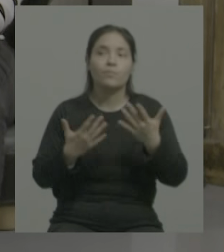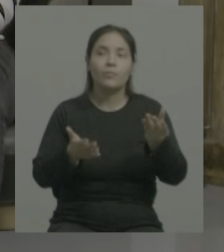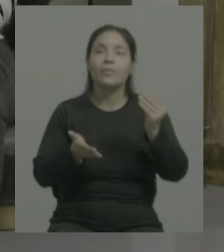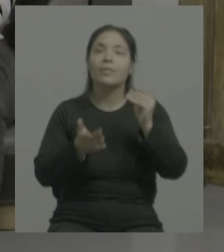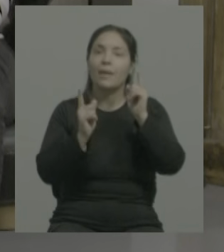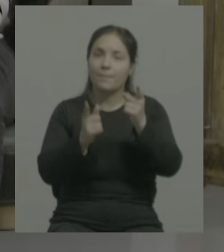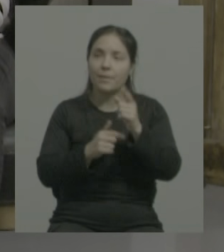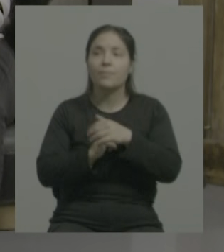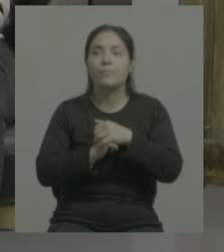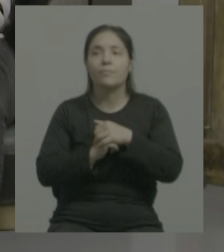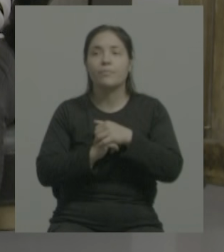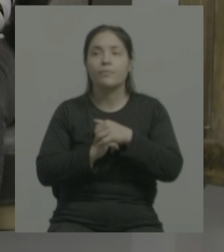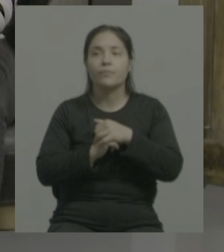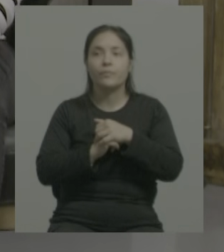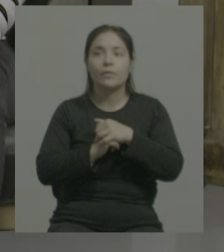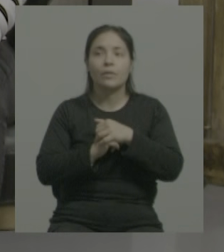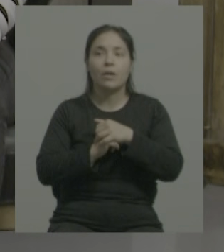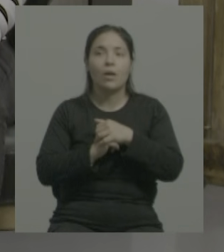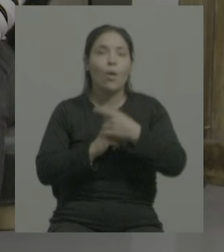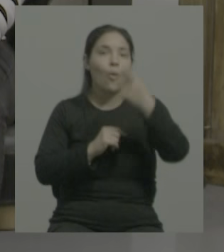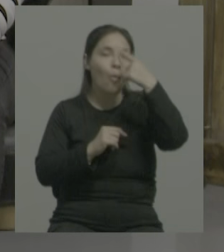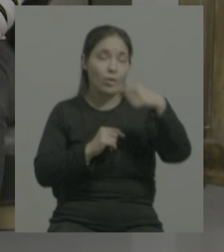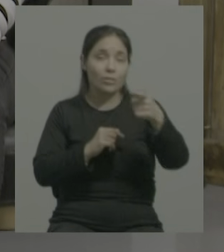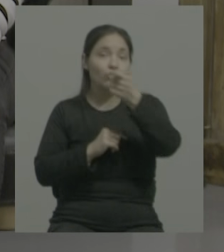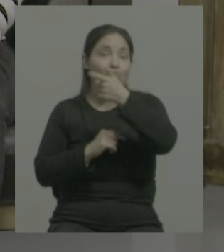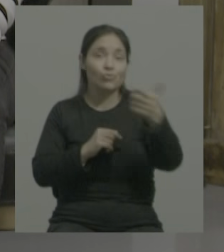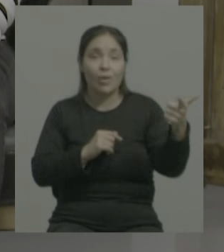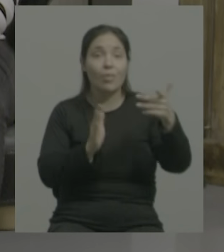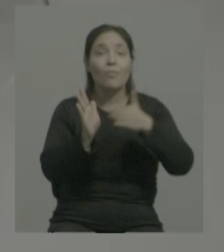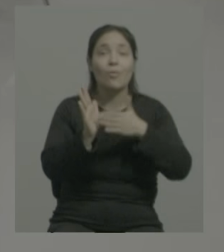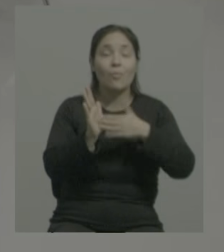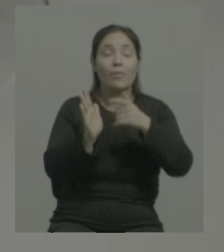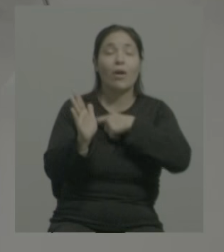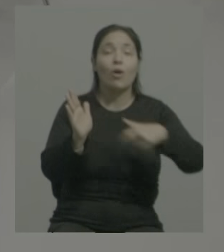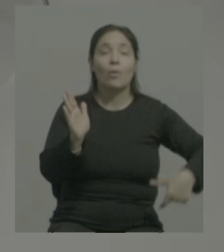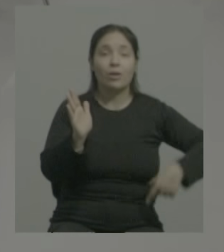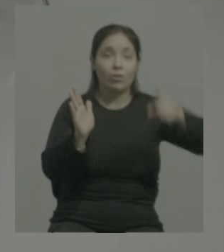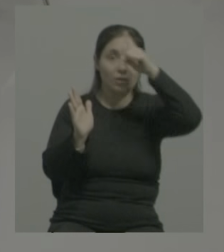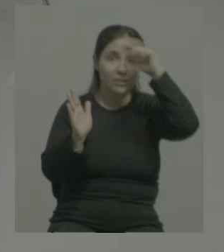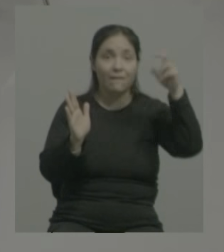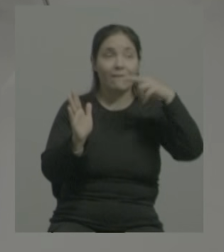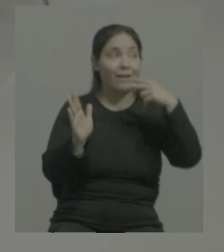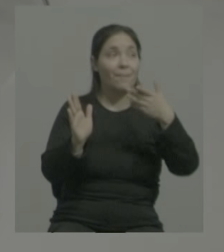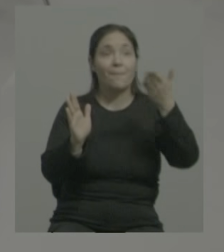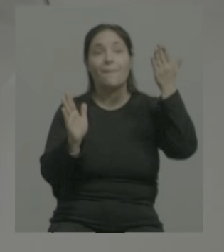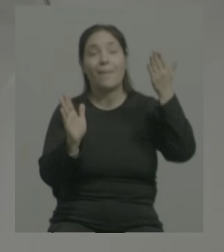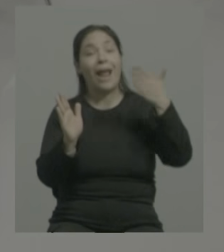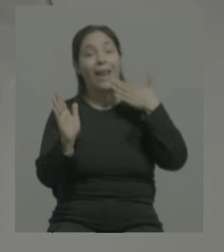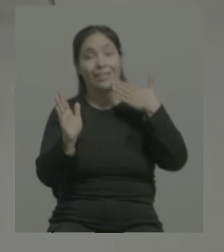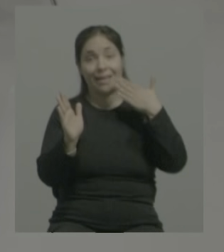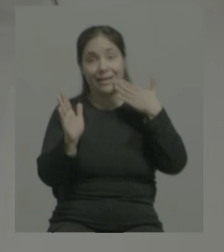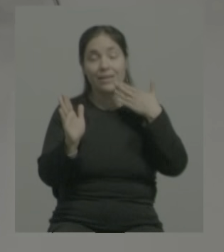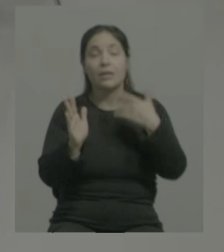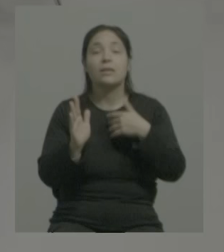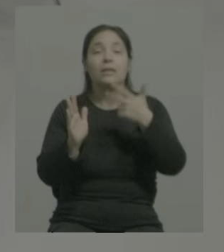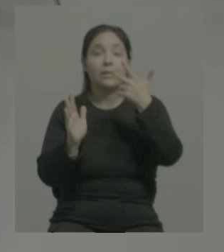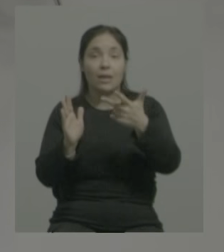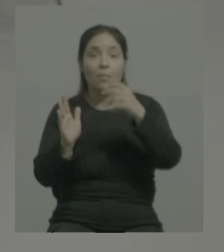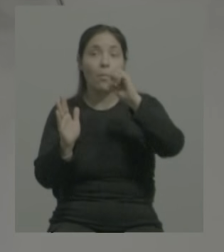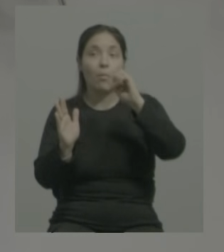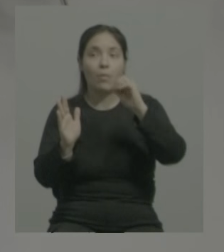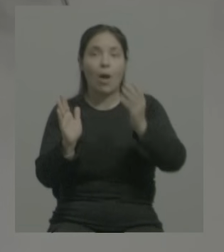recién, pero la última oferta salarial que hace el Gobierno Nacional, que se hizo el viernes por la tarde, fue de un 3%, de